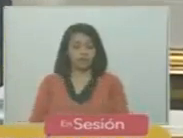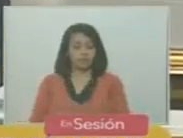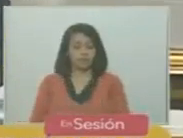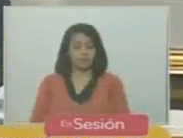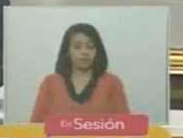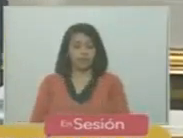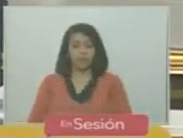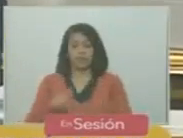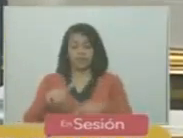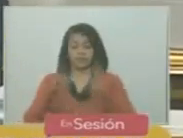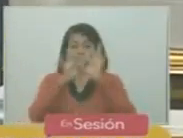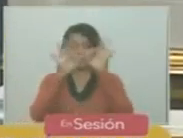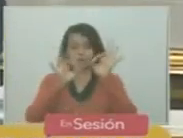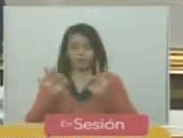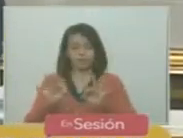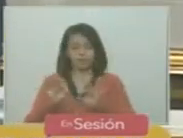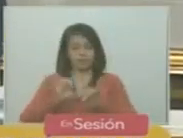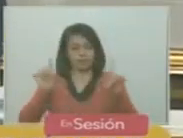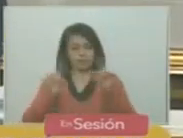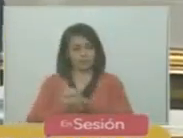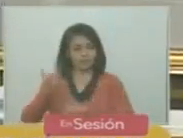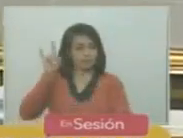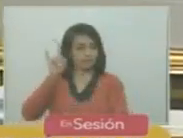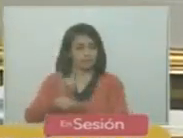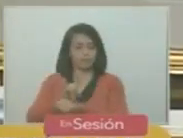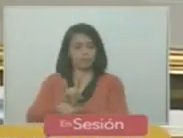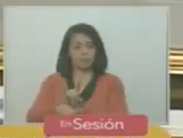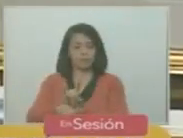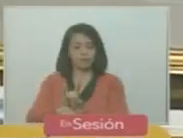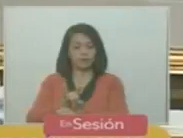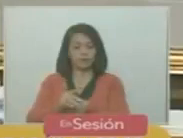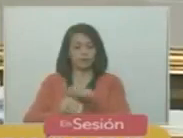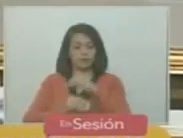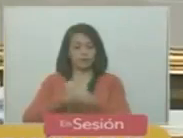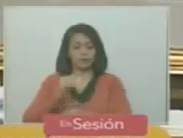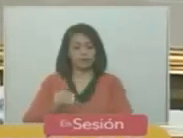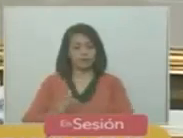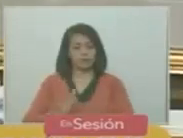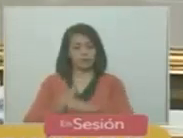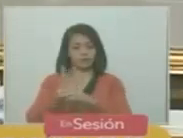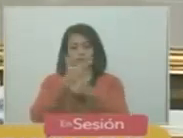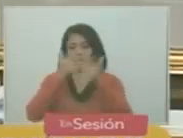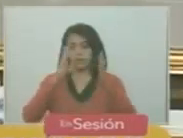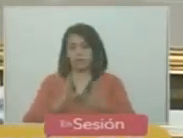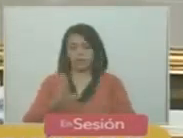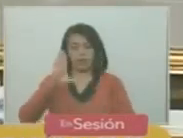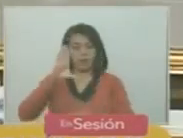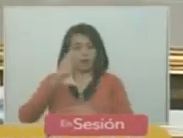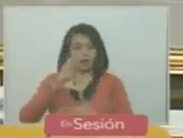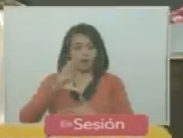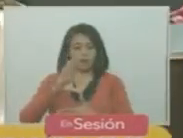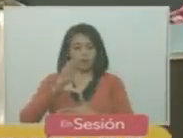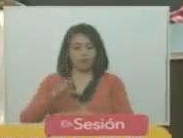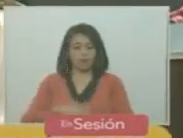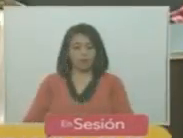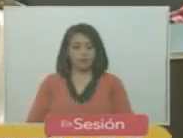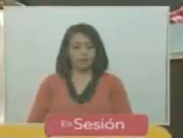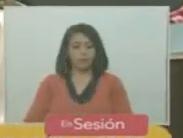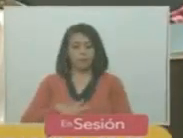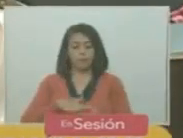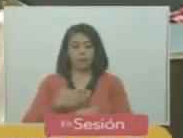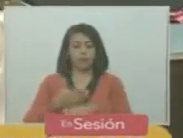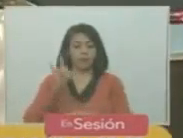y de esa manera exorcizar la traición contra el libertador de América. Porque